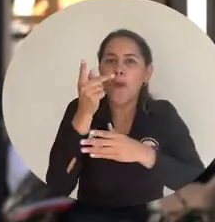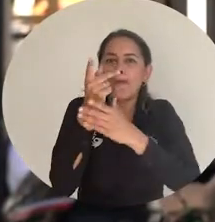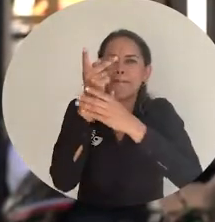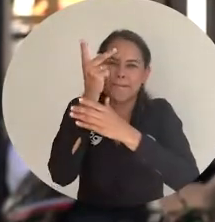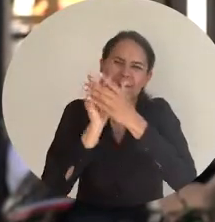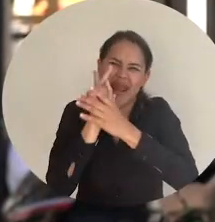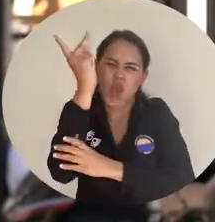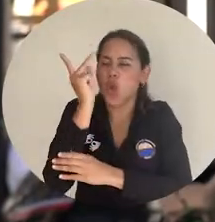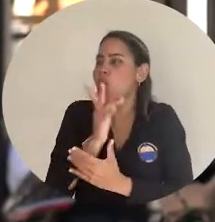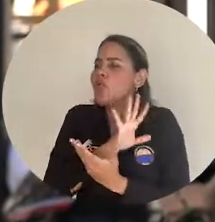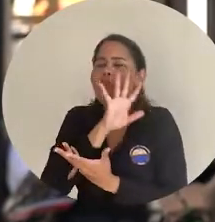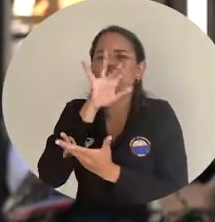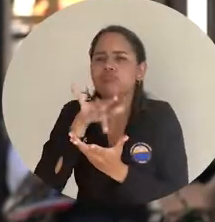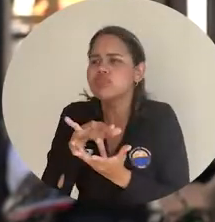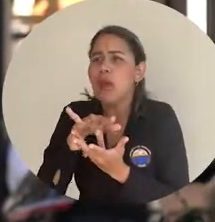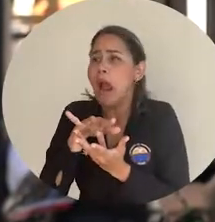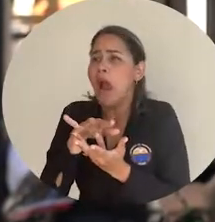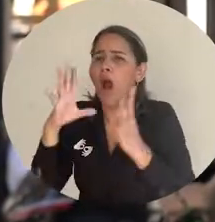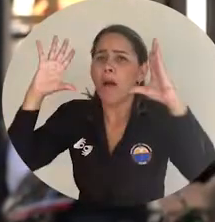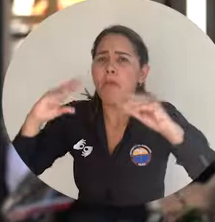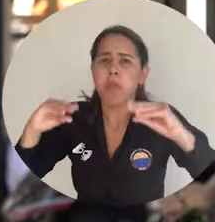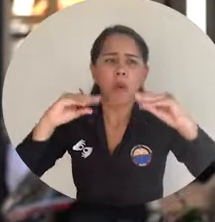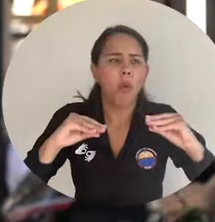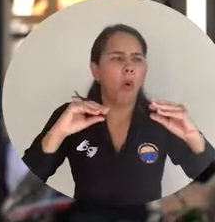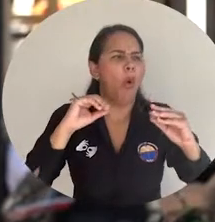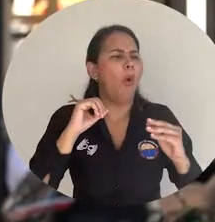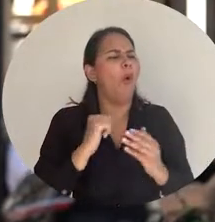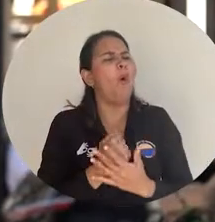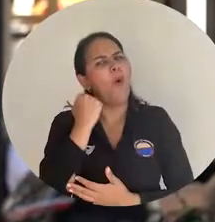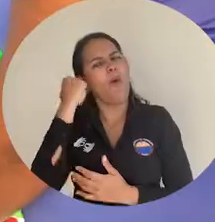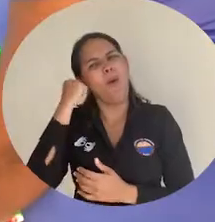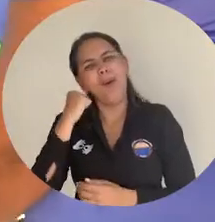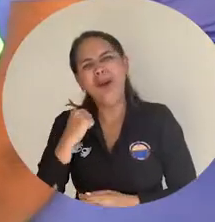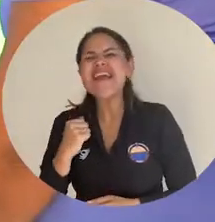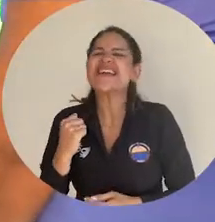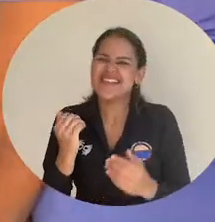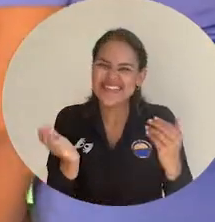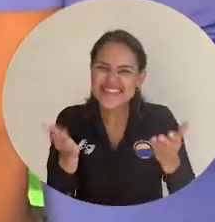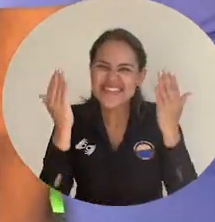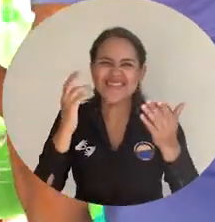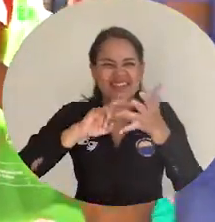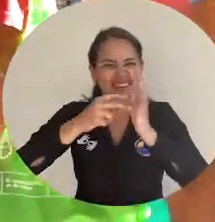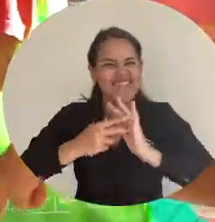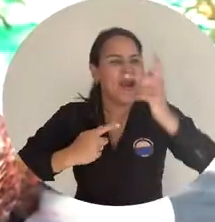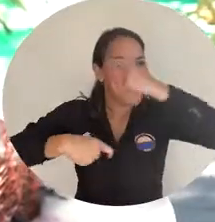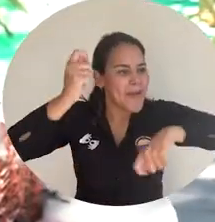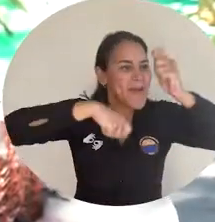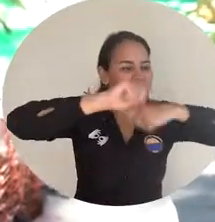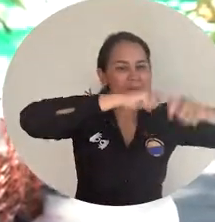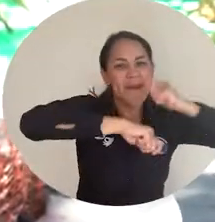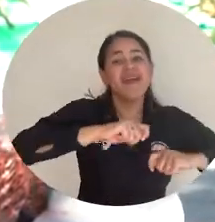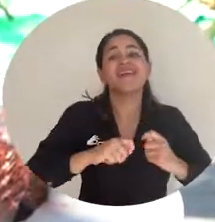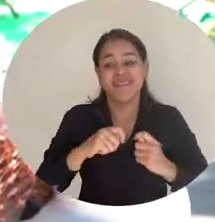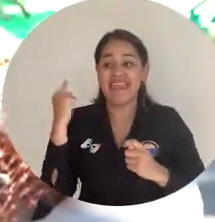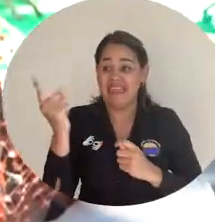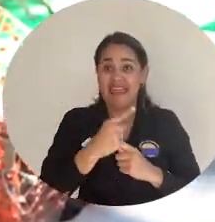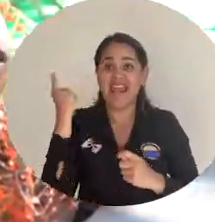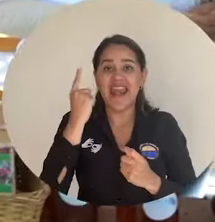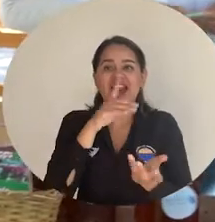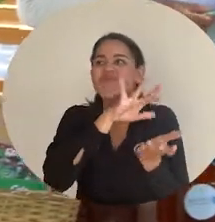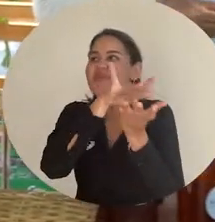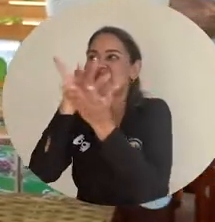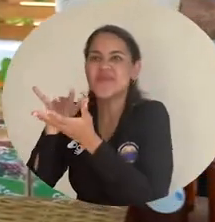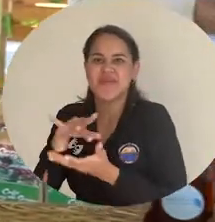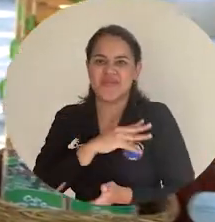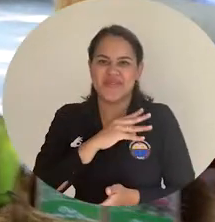entonces para nosotros pues es muy satisfactorio saber que pues lo que ellos están haciendo tiene acogida por